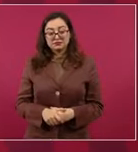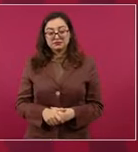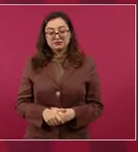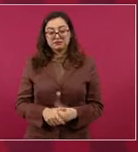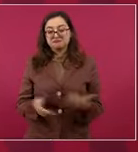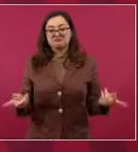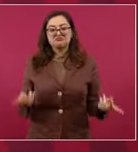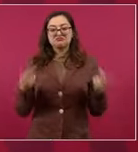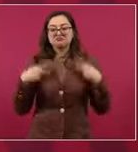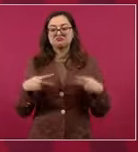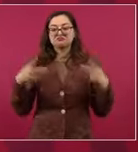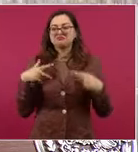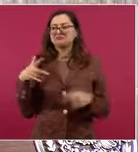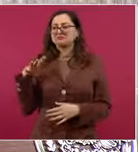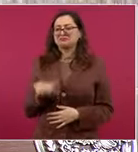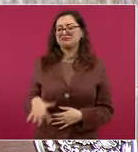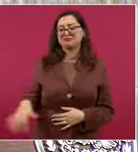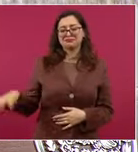no tienen